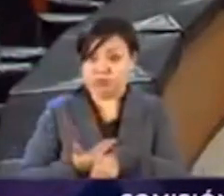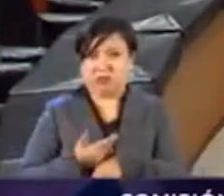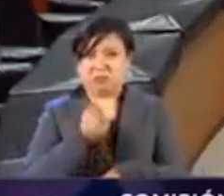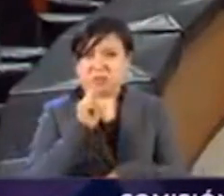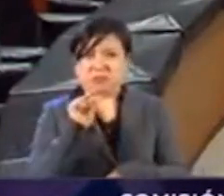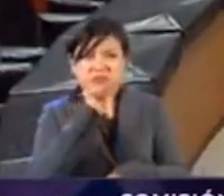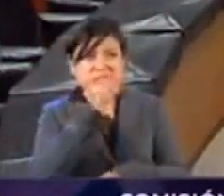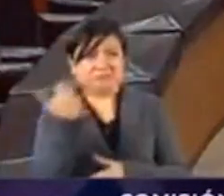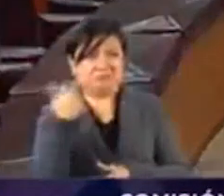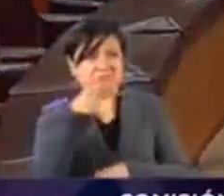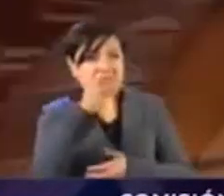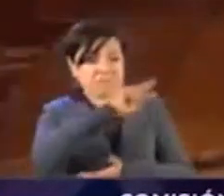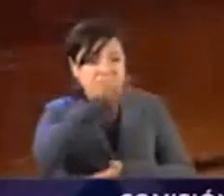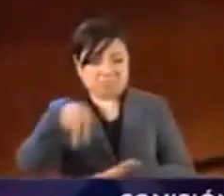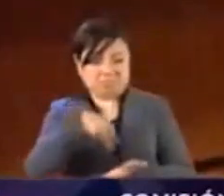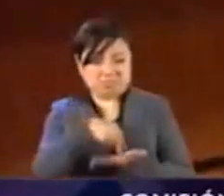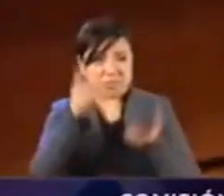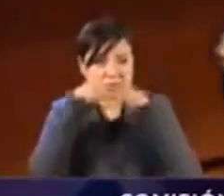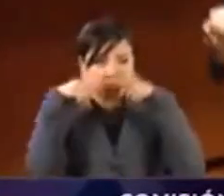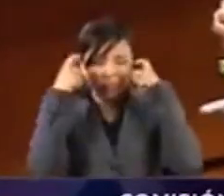por indecente.